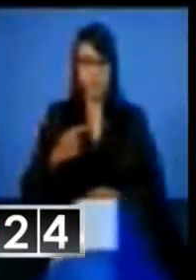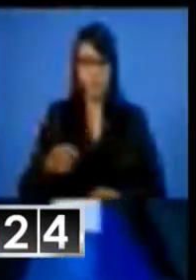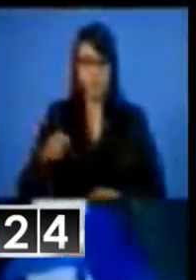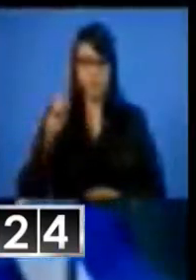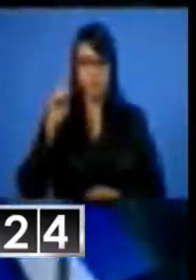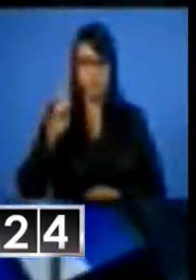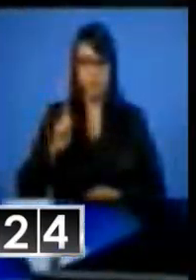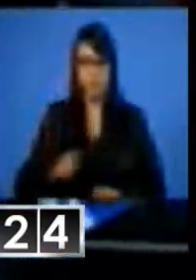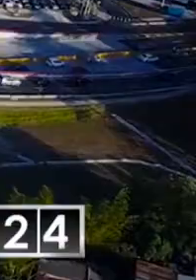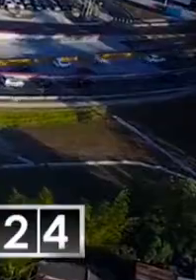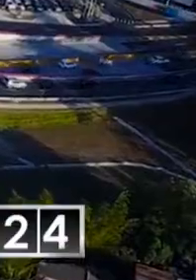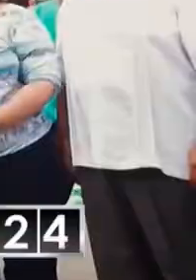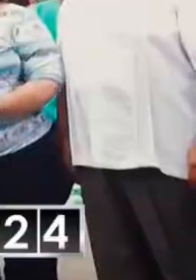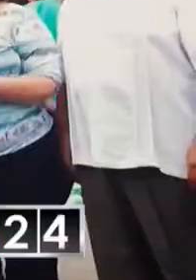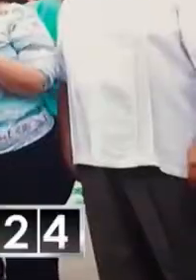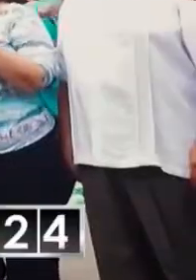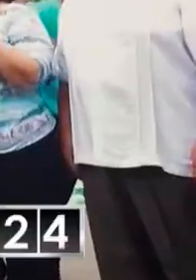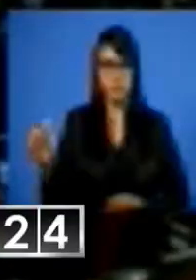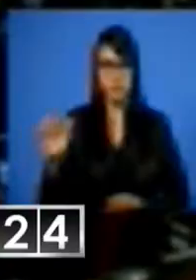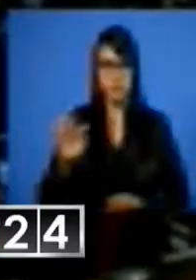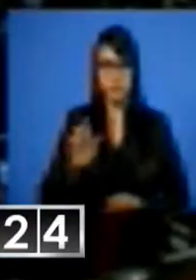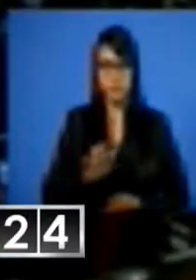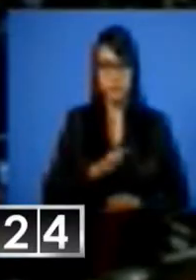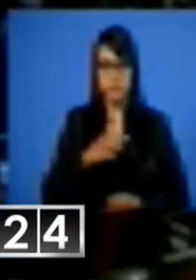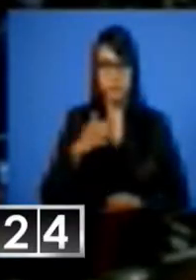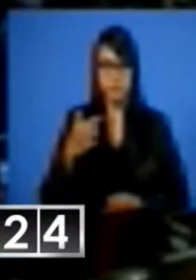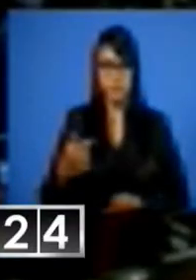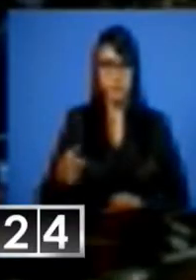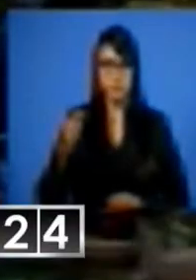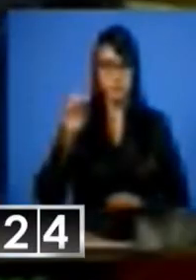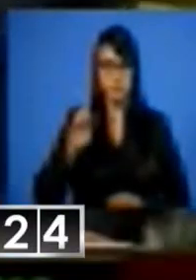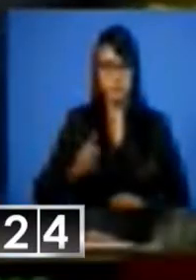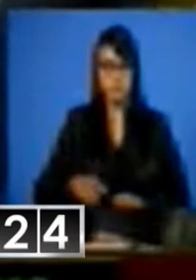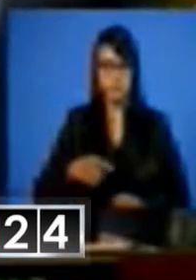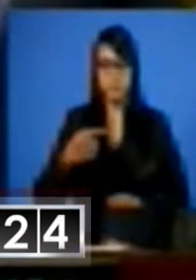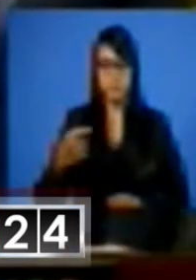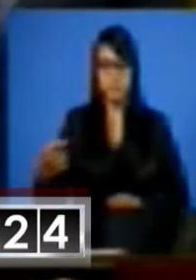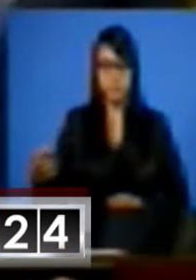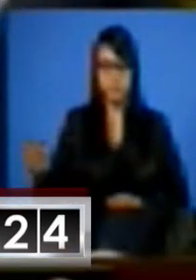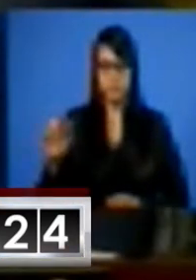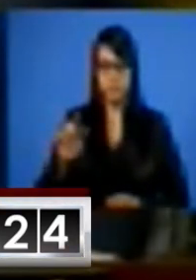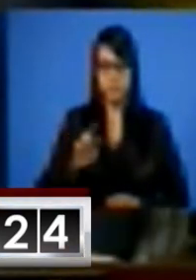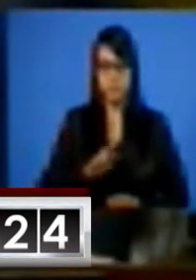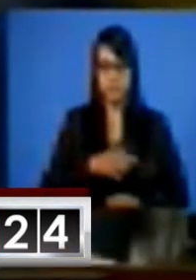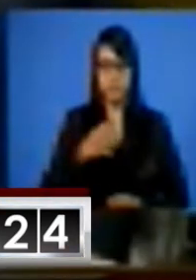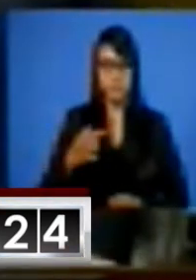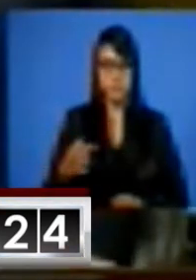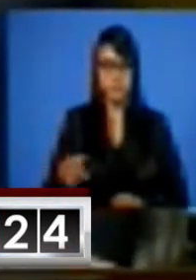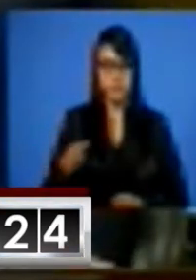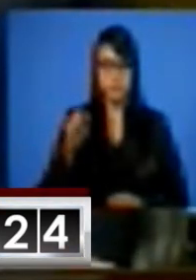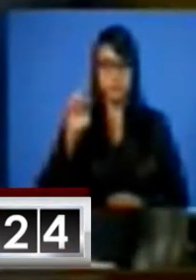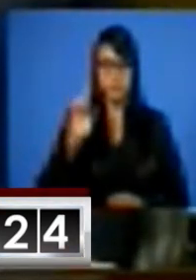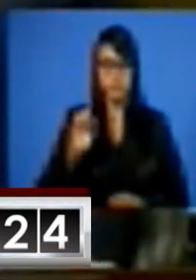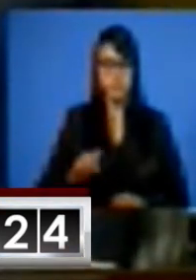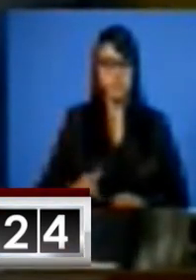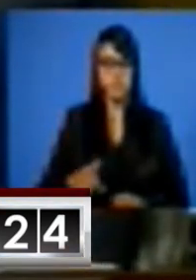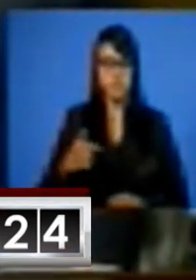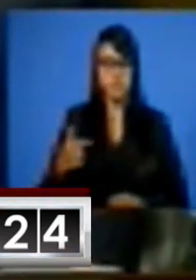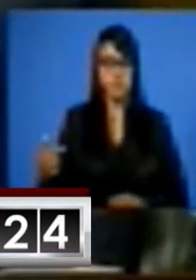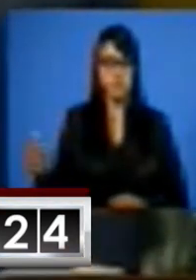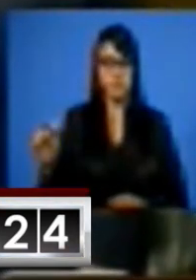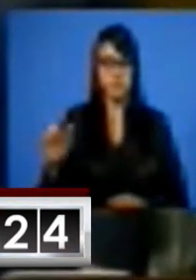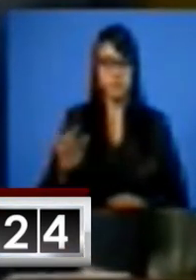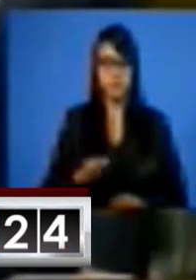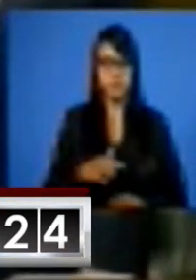en sesión plenaria del parlamento del salvador y luego en un acto público en la diagonal universitaria el presidente salvador sánchez